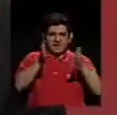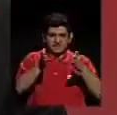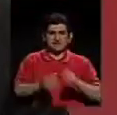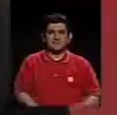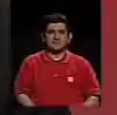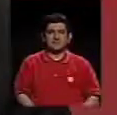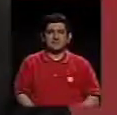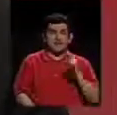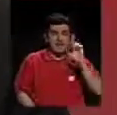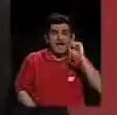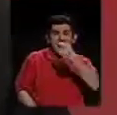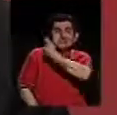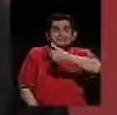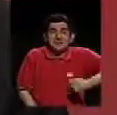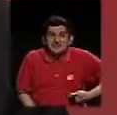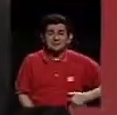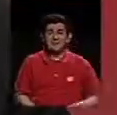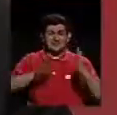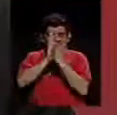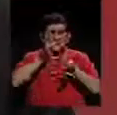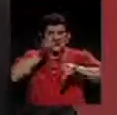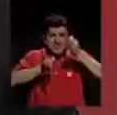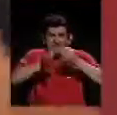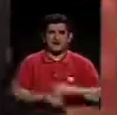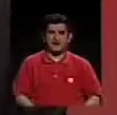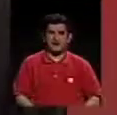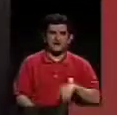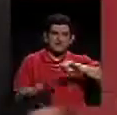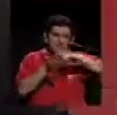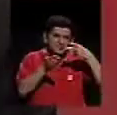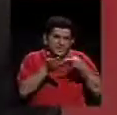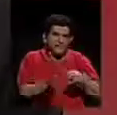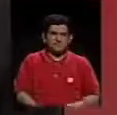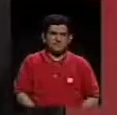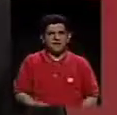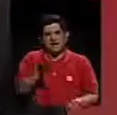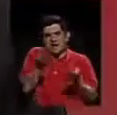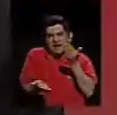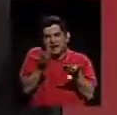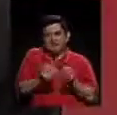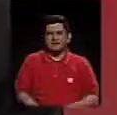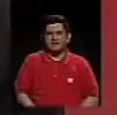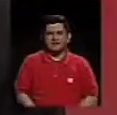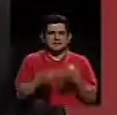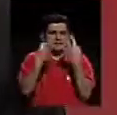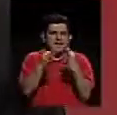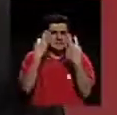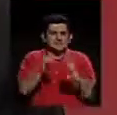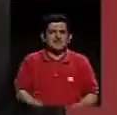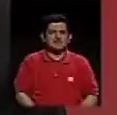enjuiciados. Y eso también genera a veces alguna pretensión de cobrar o